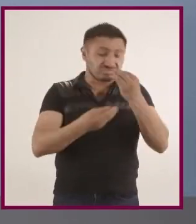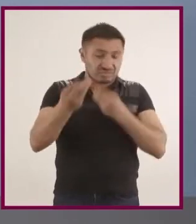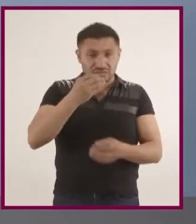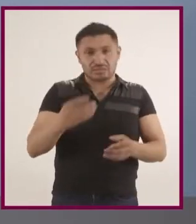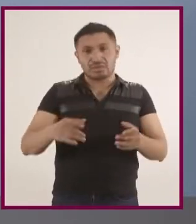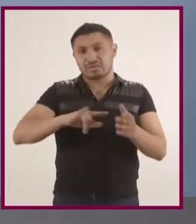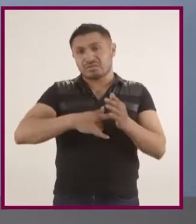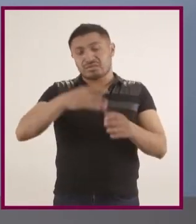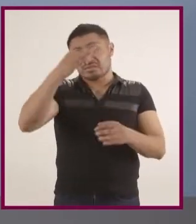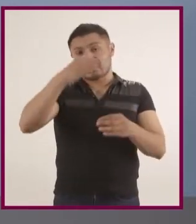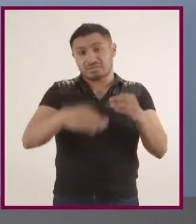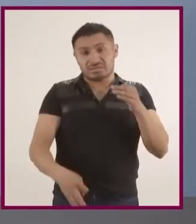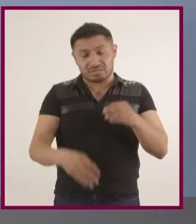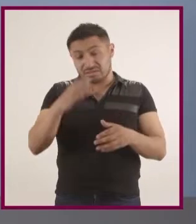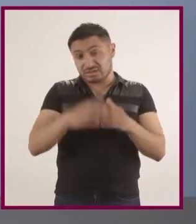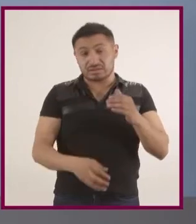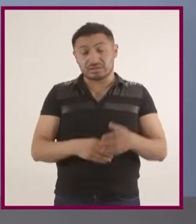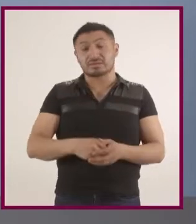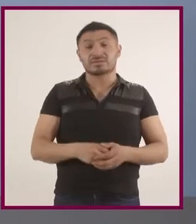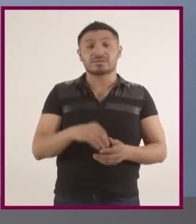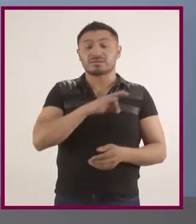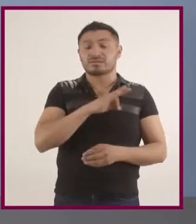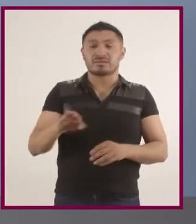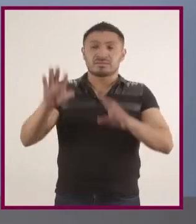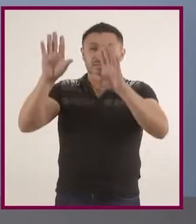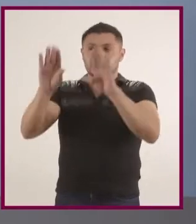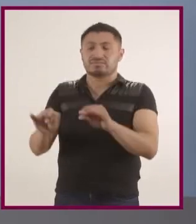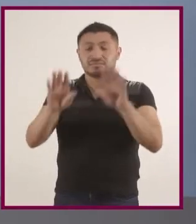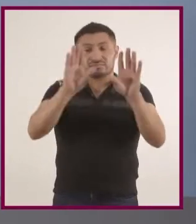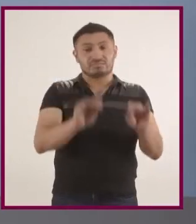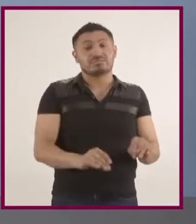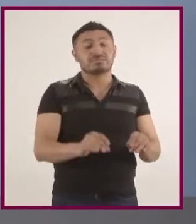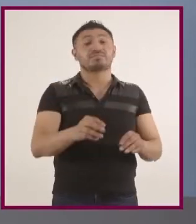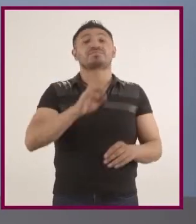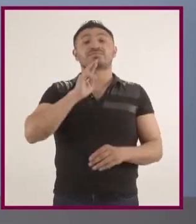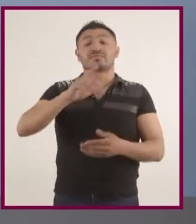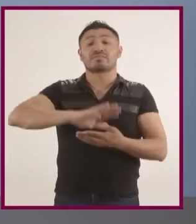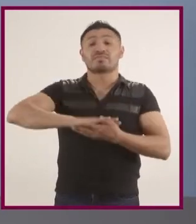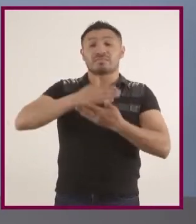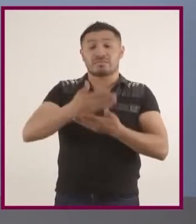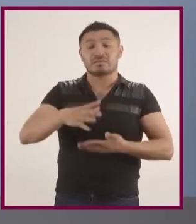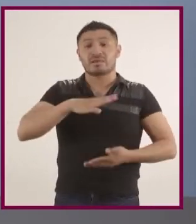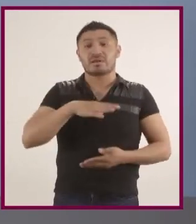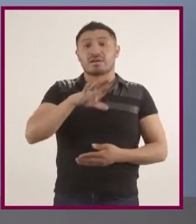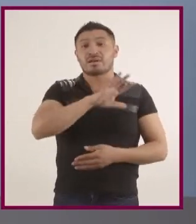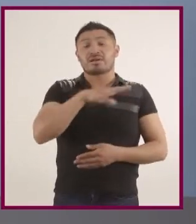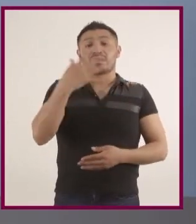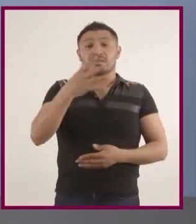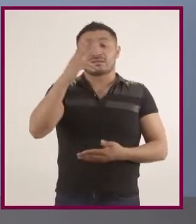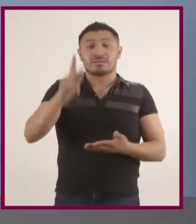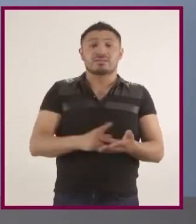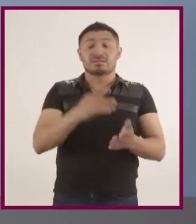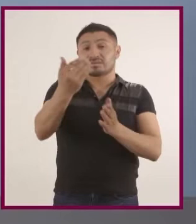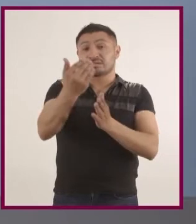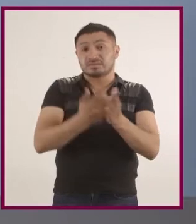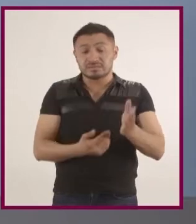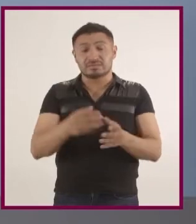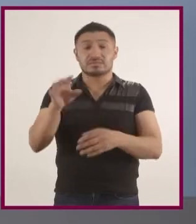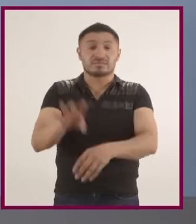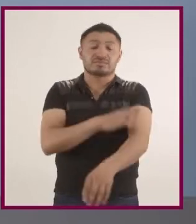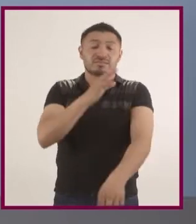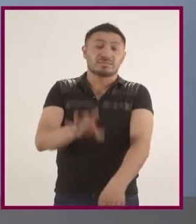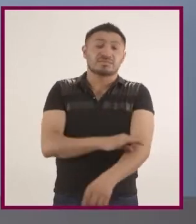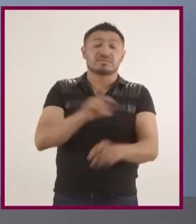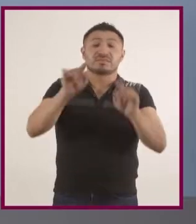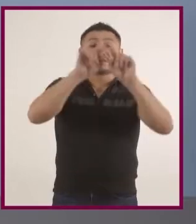pueden programar las pantallas para inactivarse cuando no se estén usando preferir laptops ya que consumen cinco veces menos electricidad que las computadoras